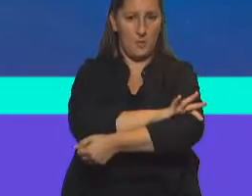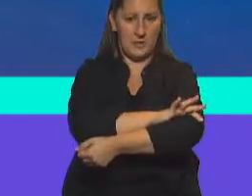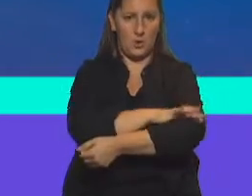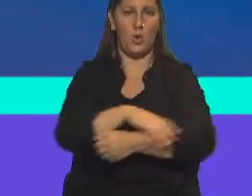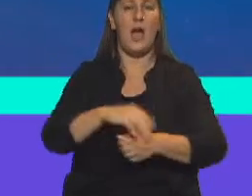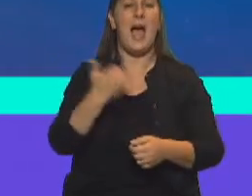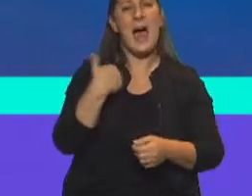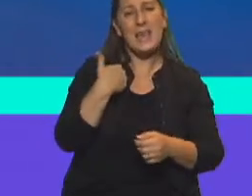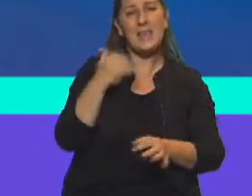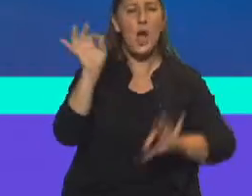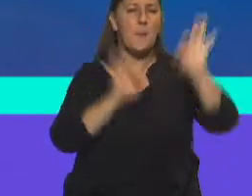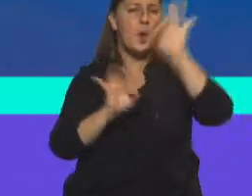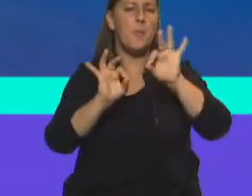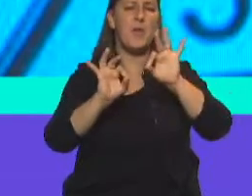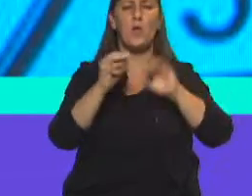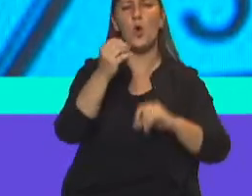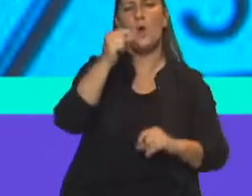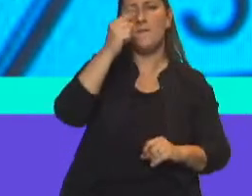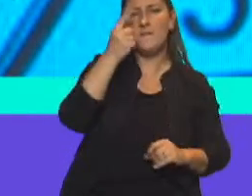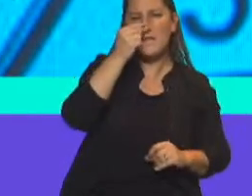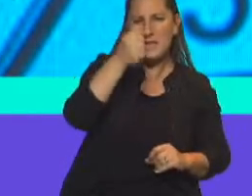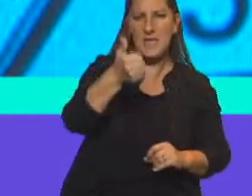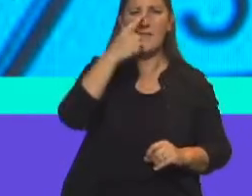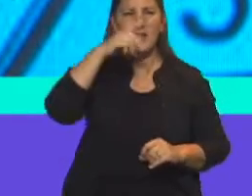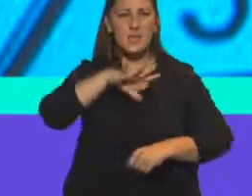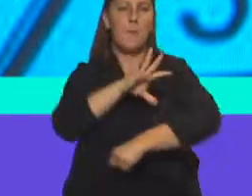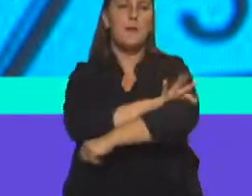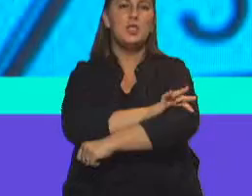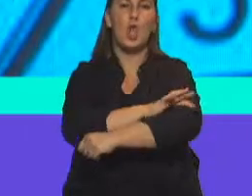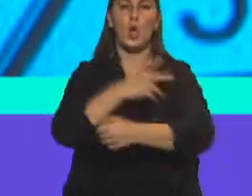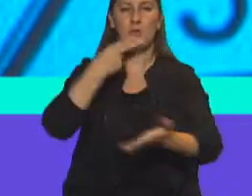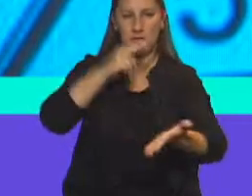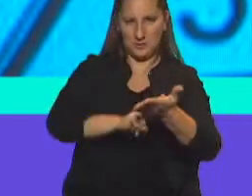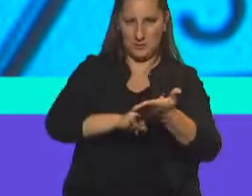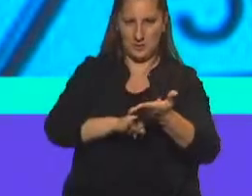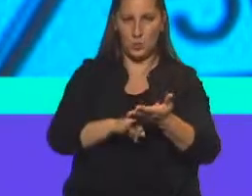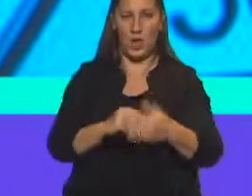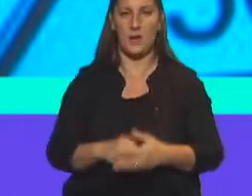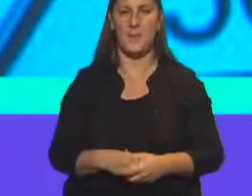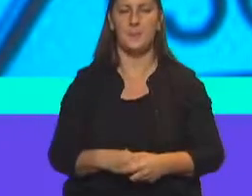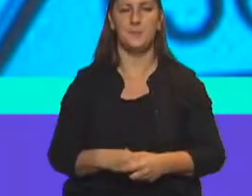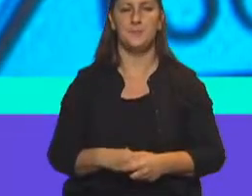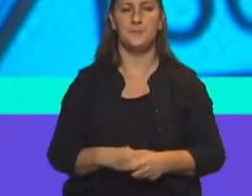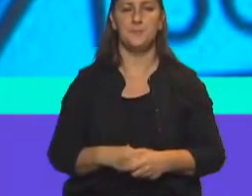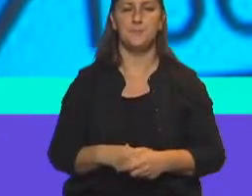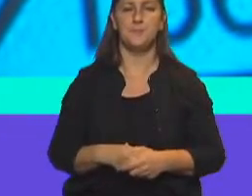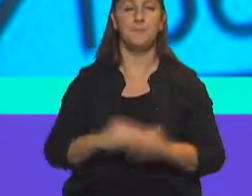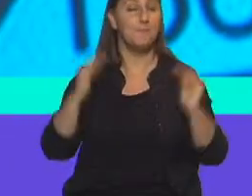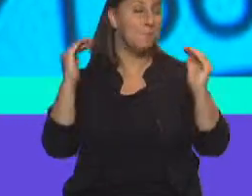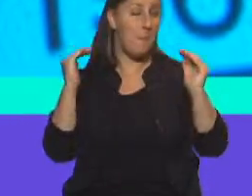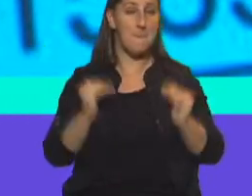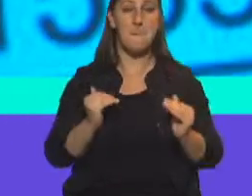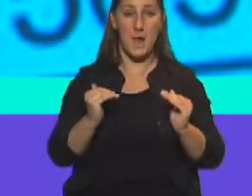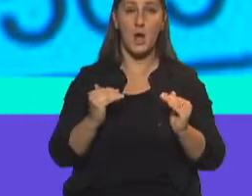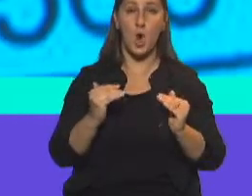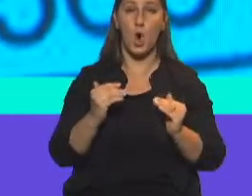al 26-27% de presión tributaria. Estamos en una situación, bueno, muchísimo menor en